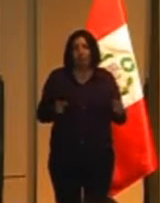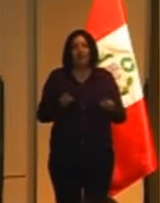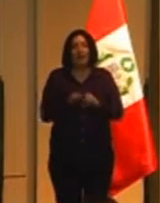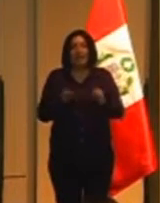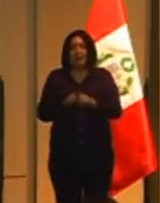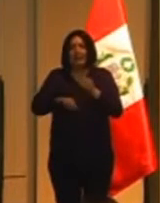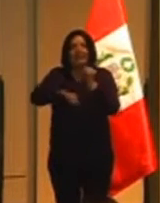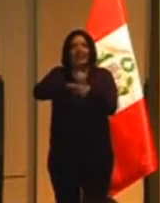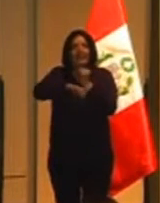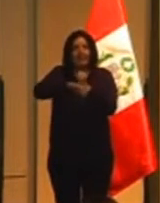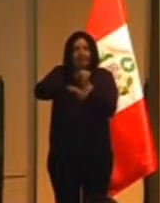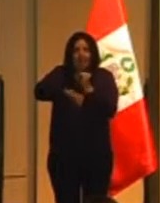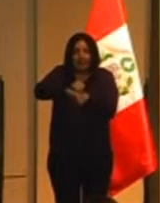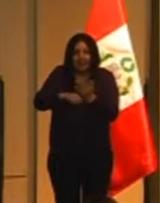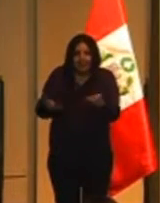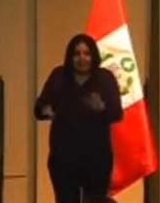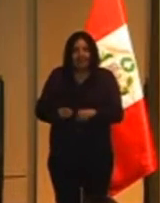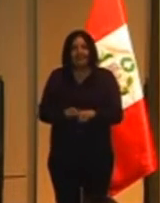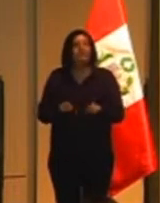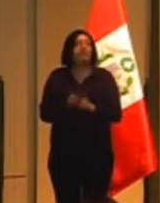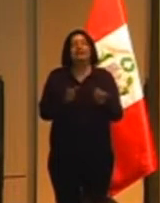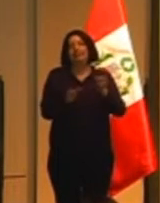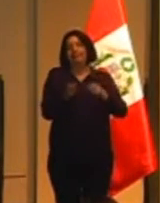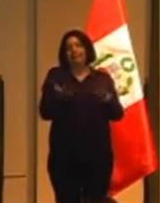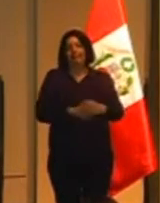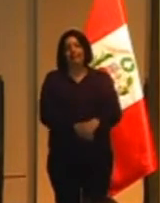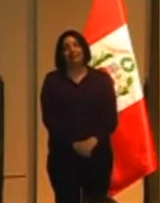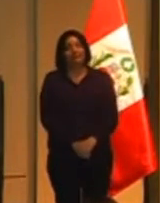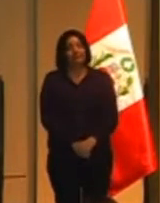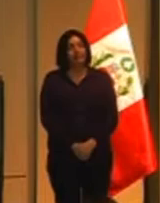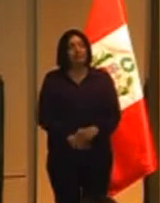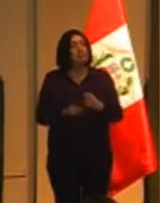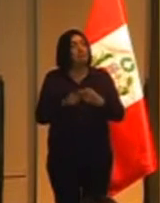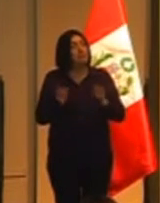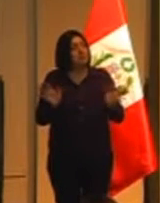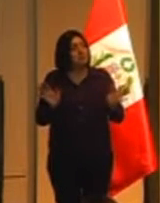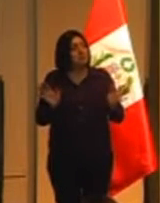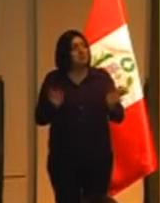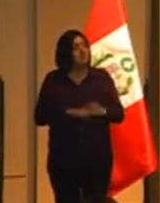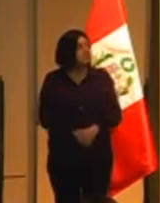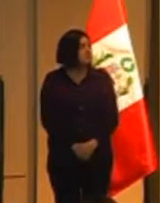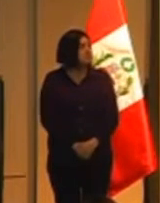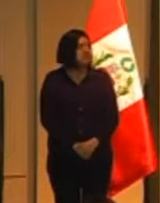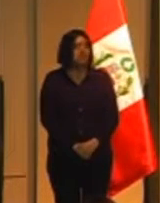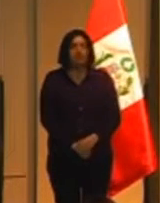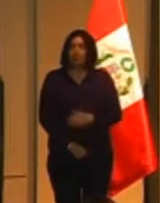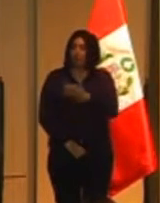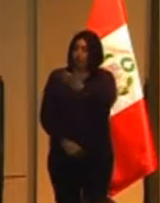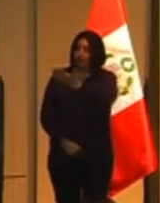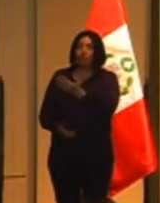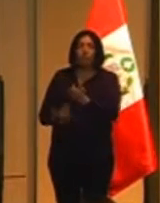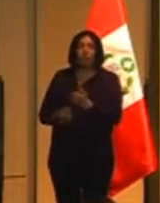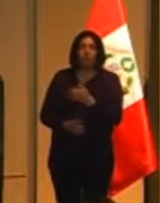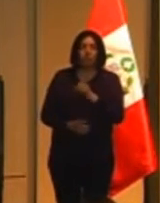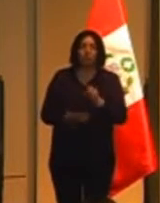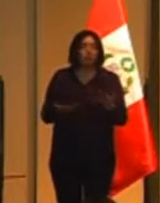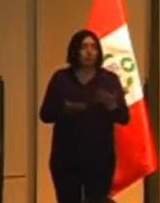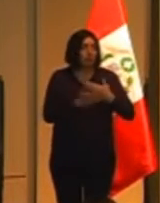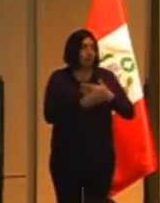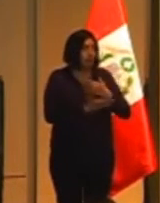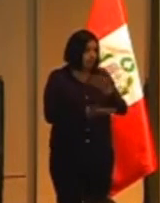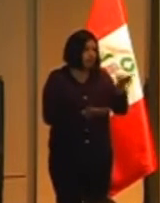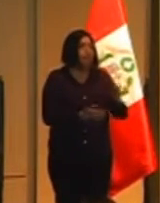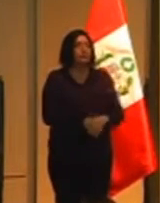iglesia no estuvo lejana de haber participado también. Pero fíjese, señor Hunskov, queridos